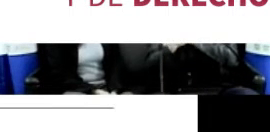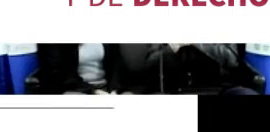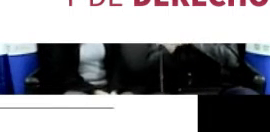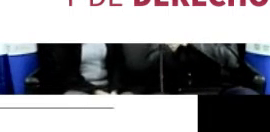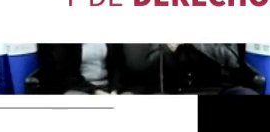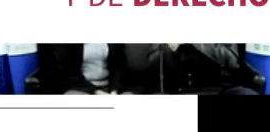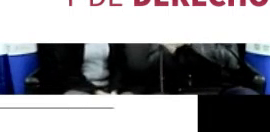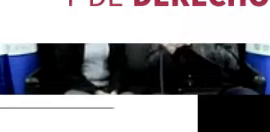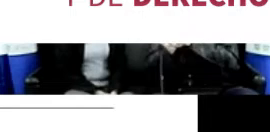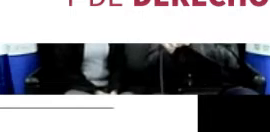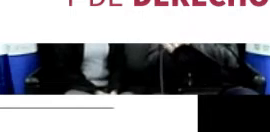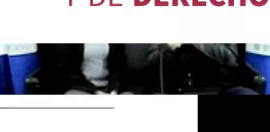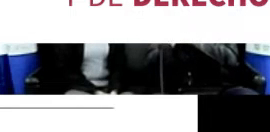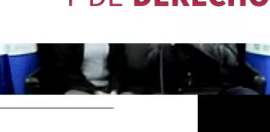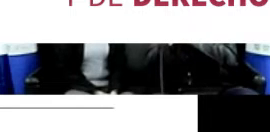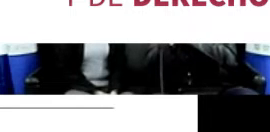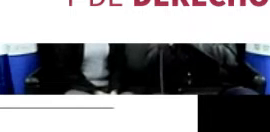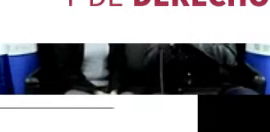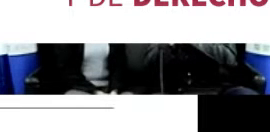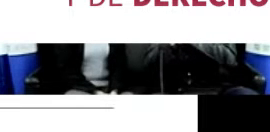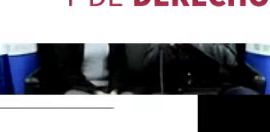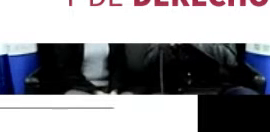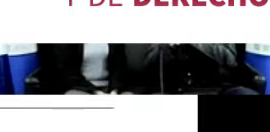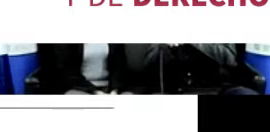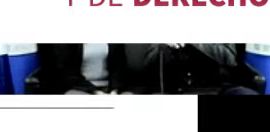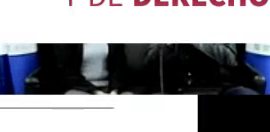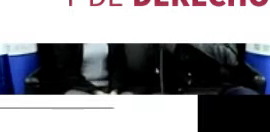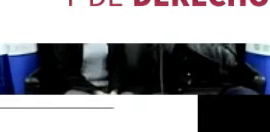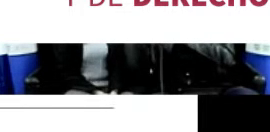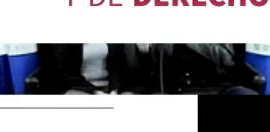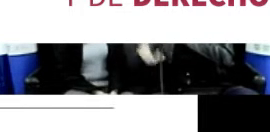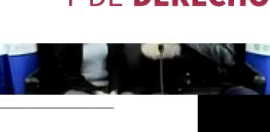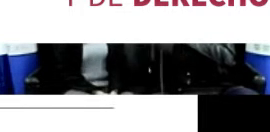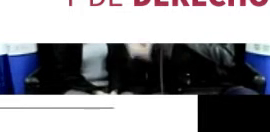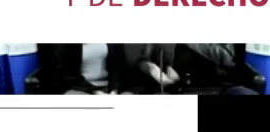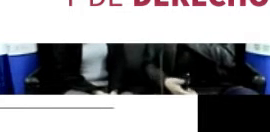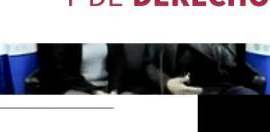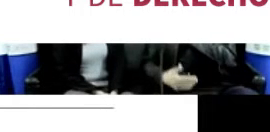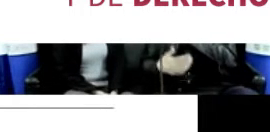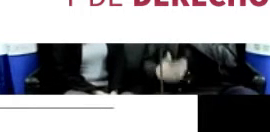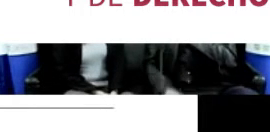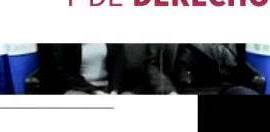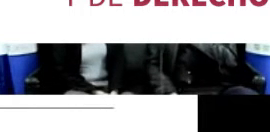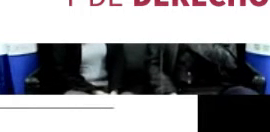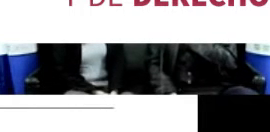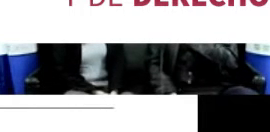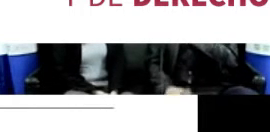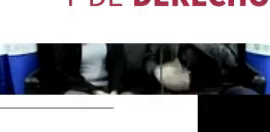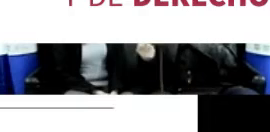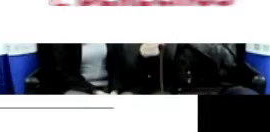está el paso en preocupación, bueno, preguntas,